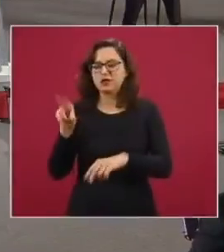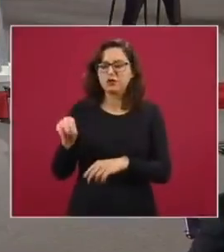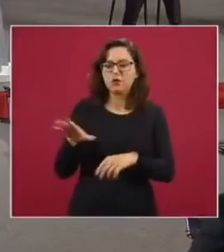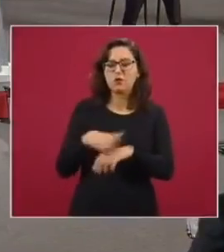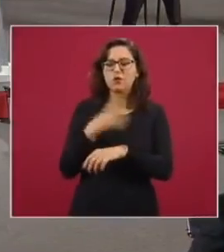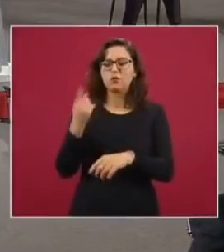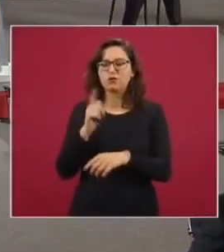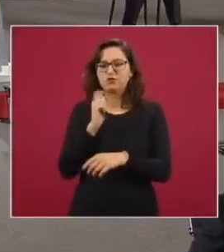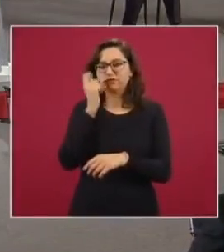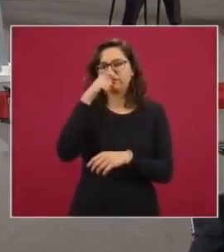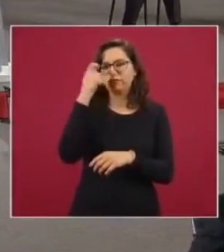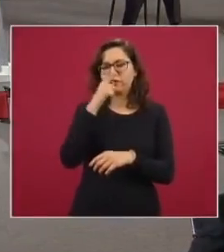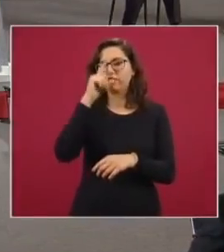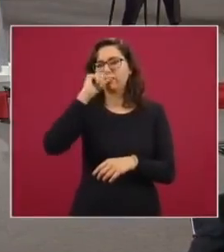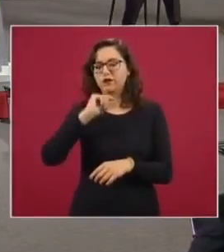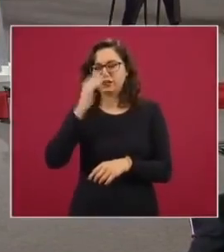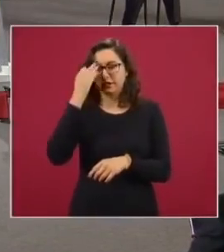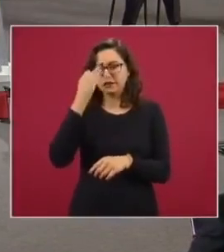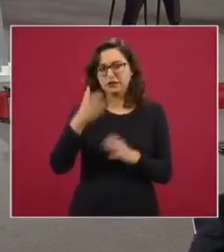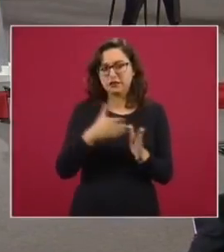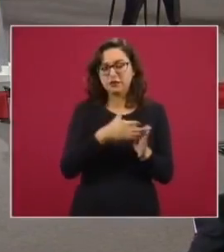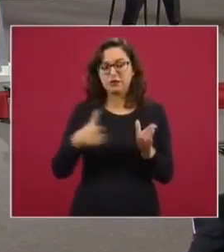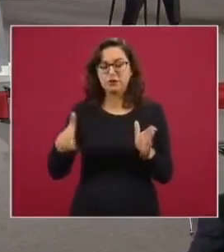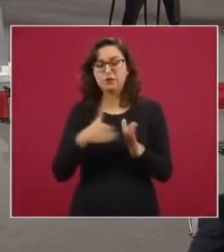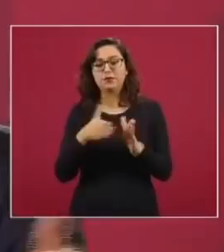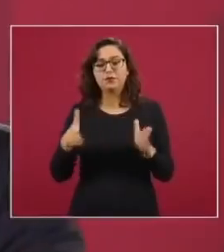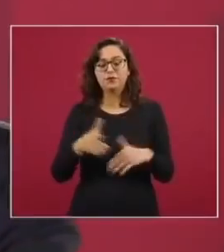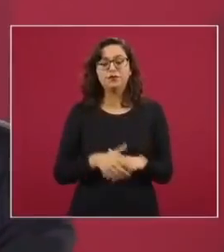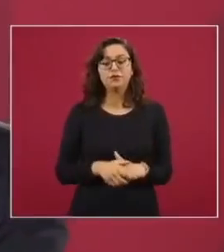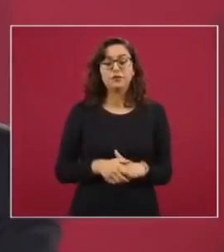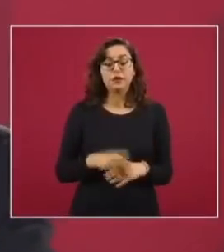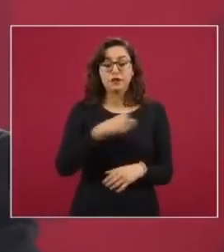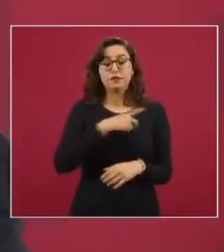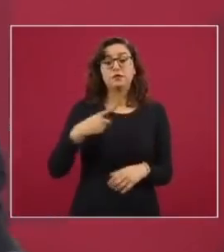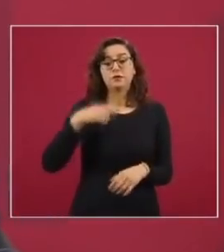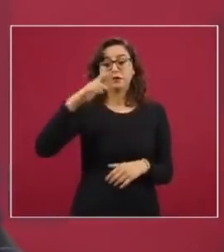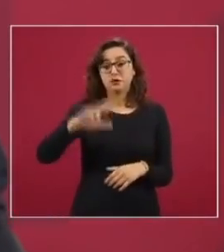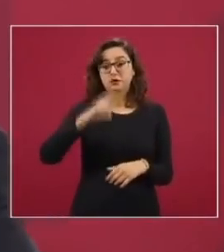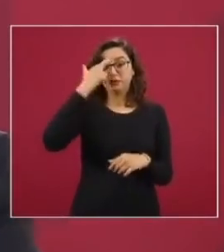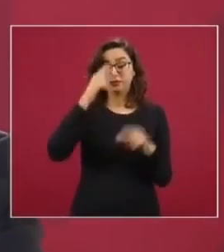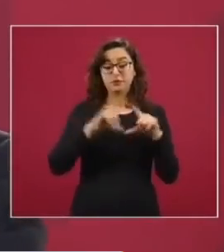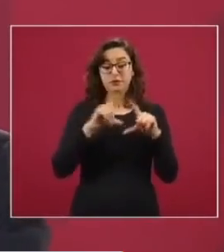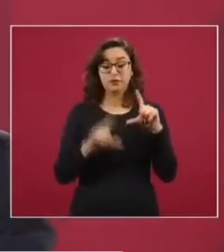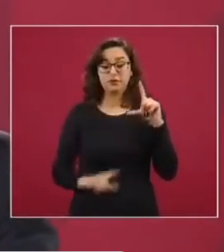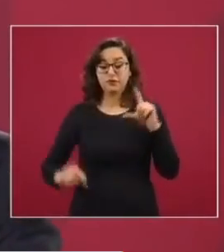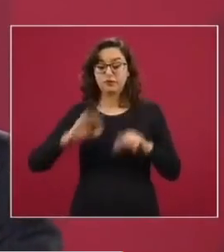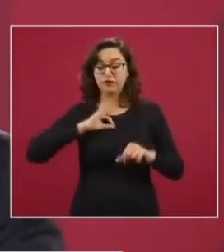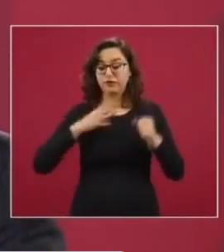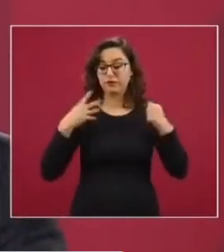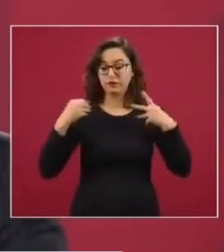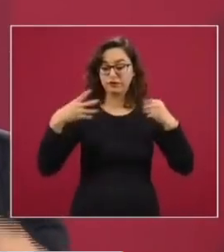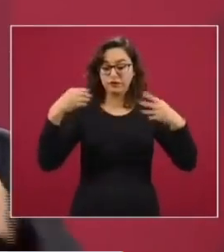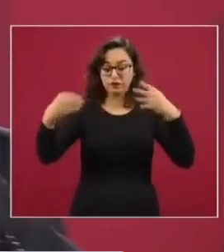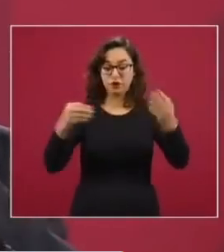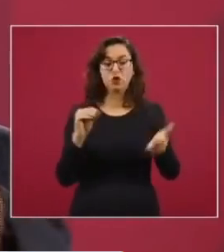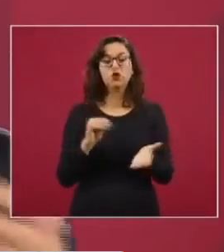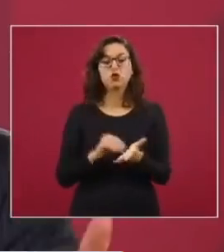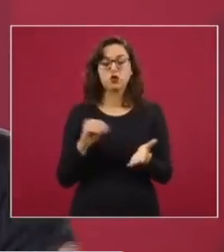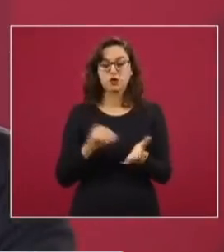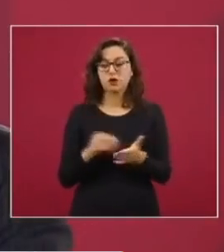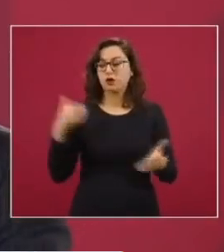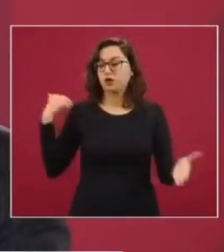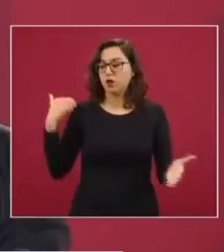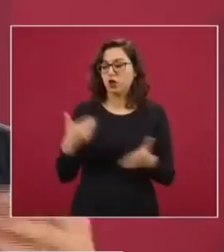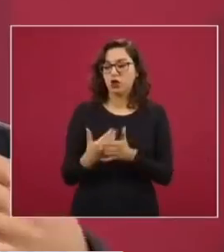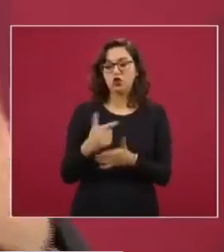La epidemia en México sigue activa. Tenemos ya un cúmulo de 12 semanas